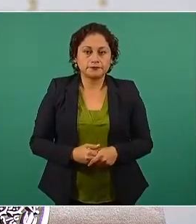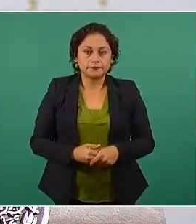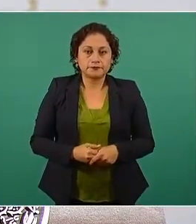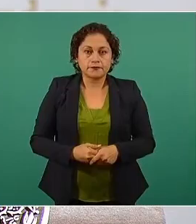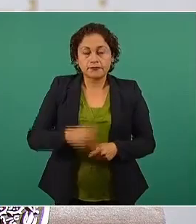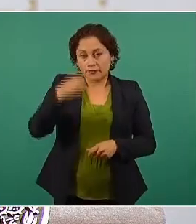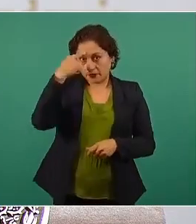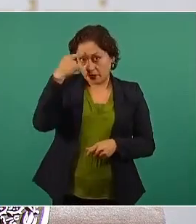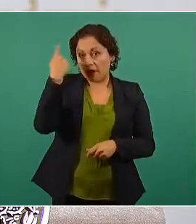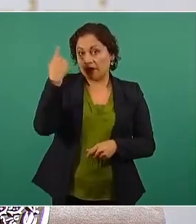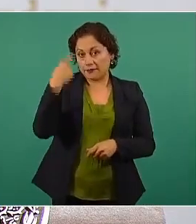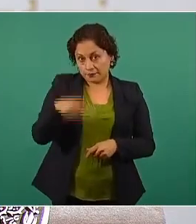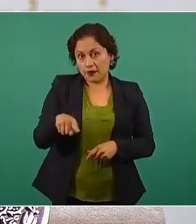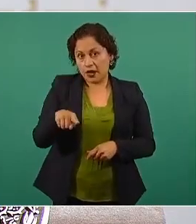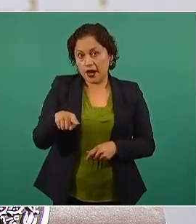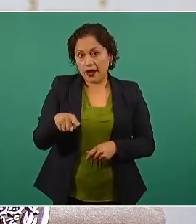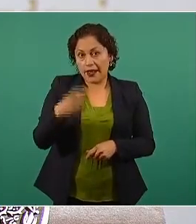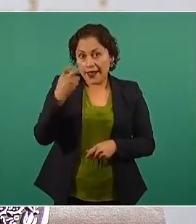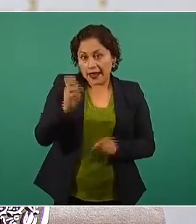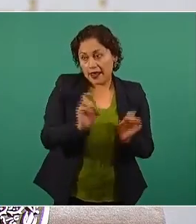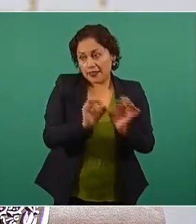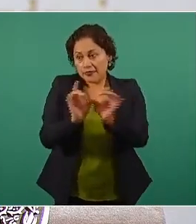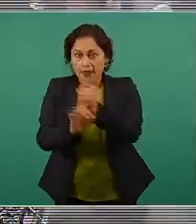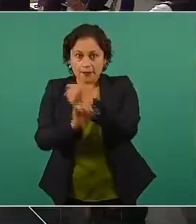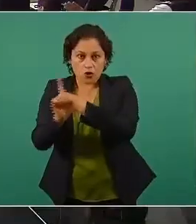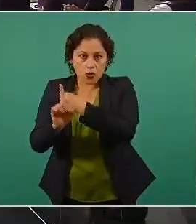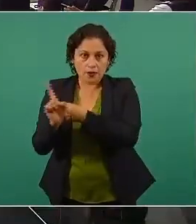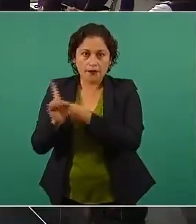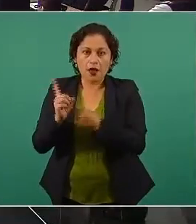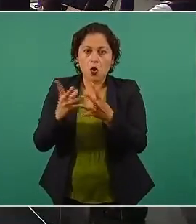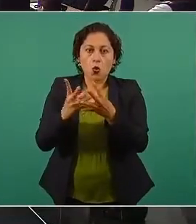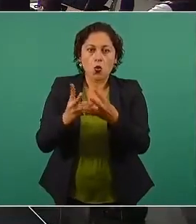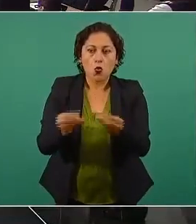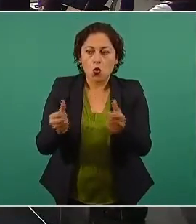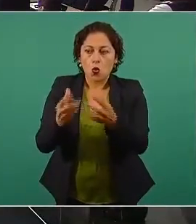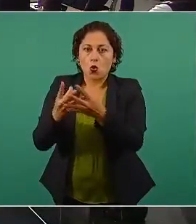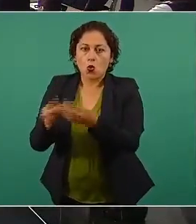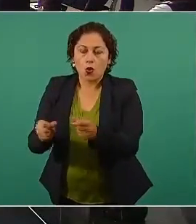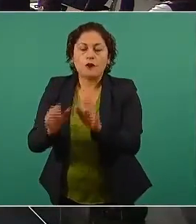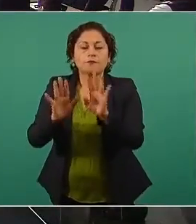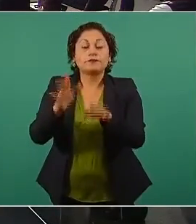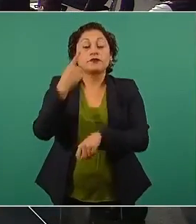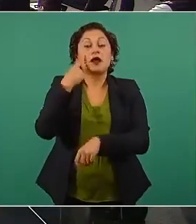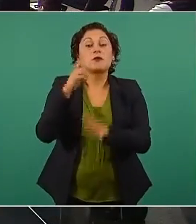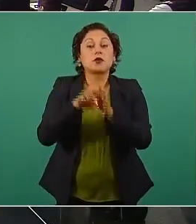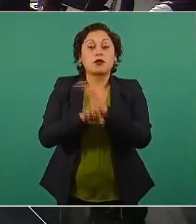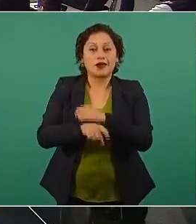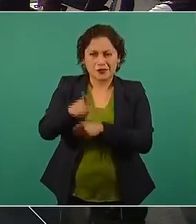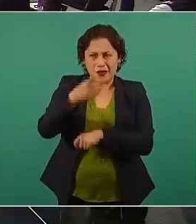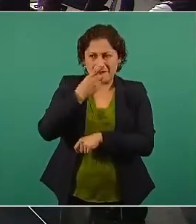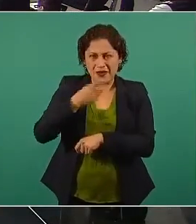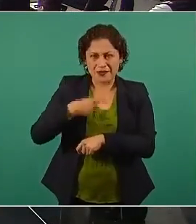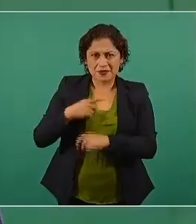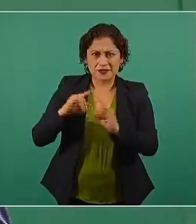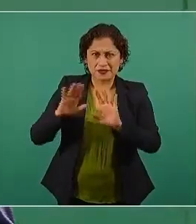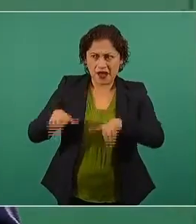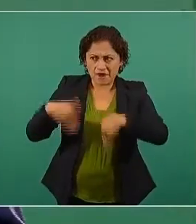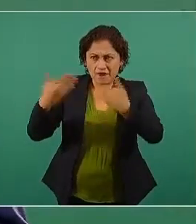para que se resuelvan estos asuntos. En el caso de una de las protestas,